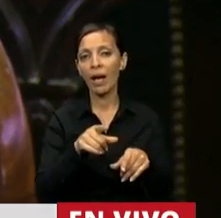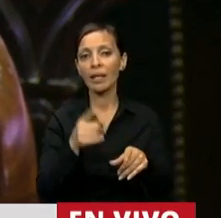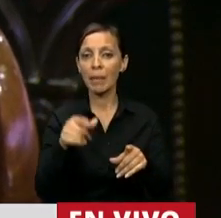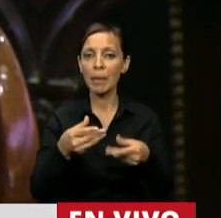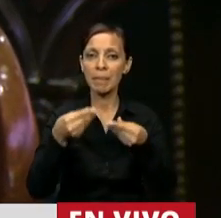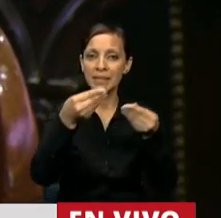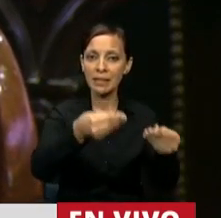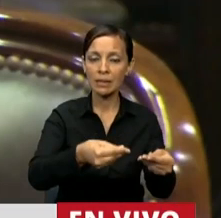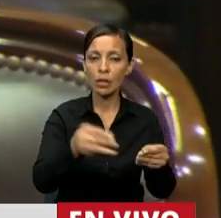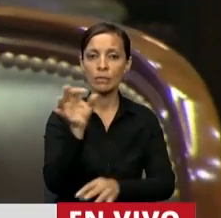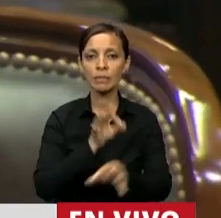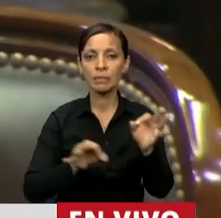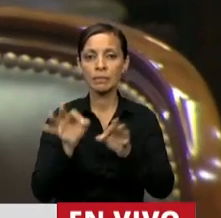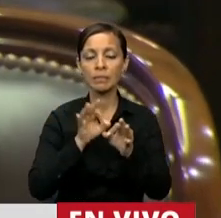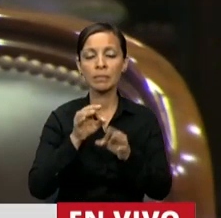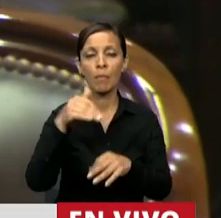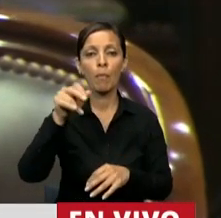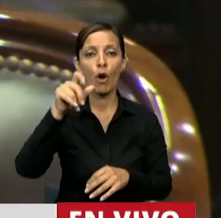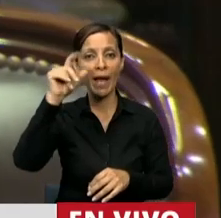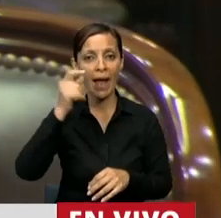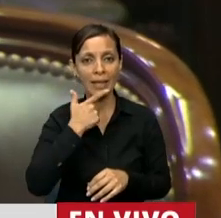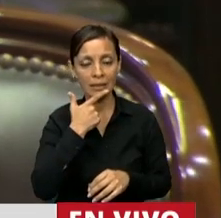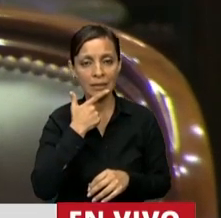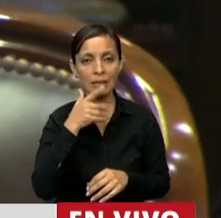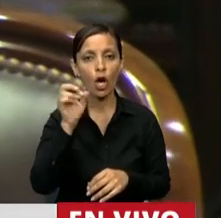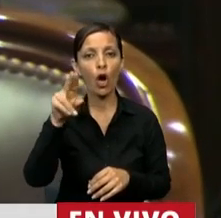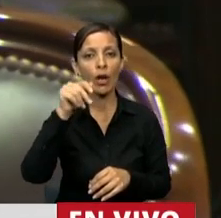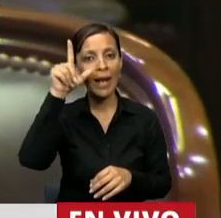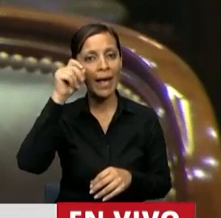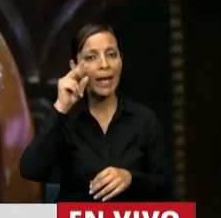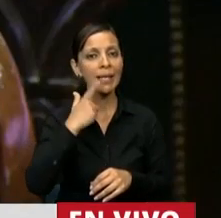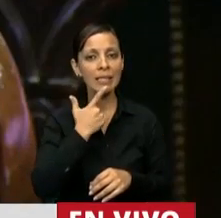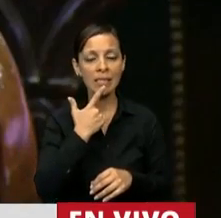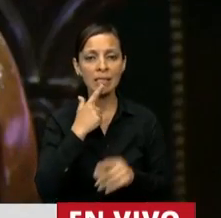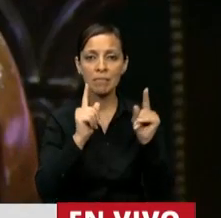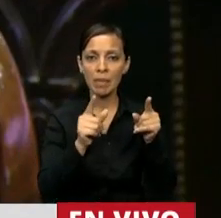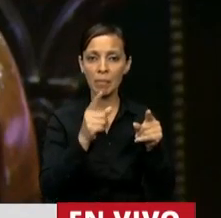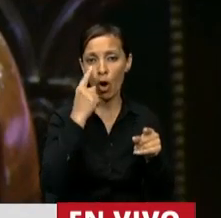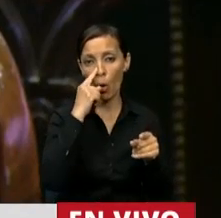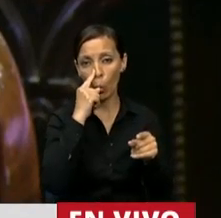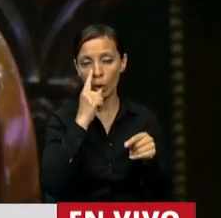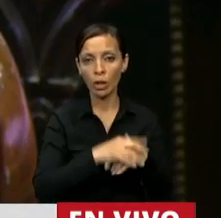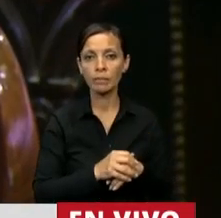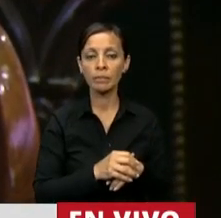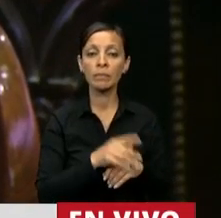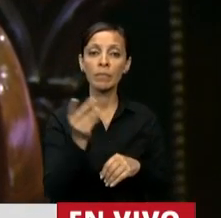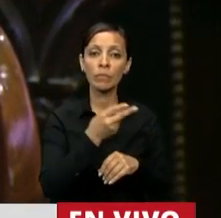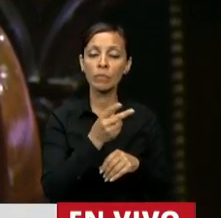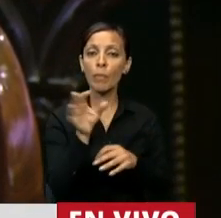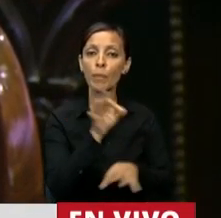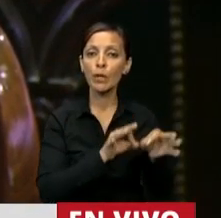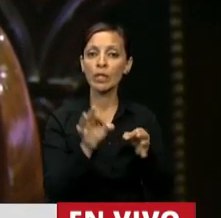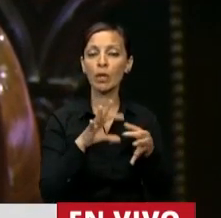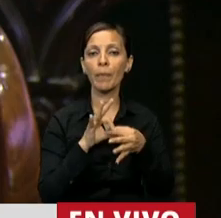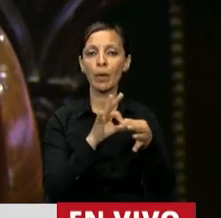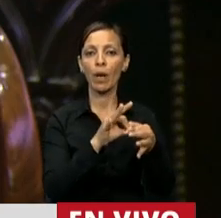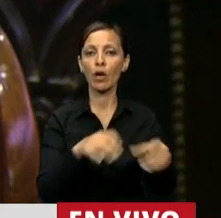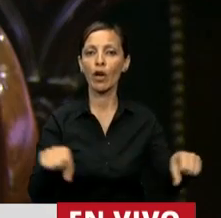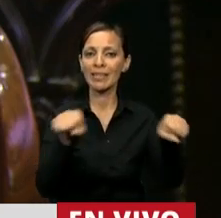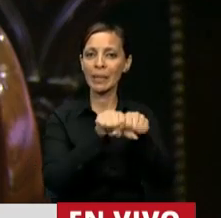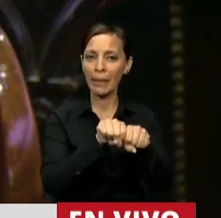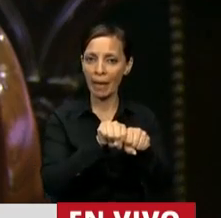de la diputada Morales Gorlelis. Muchos antes vinculados con la situación de conectividad, de